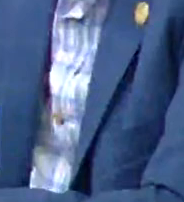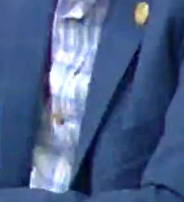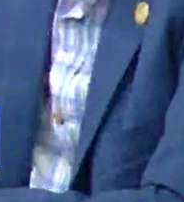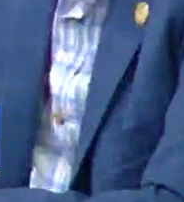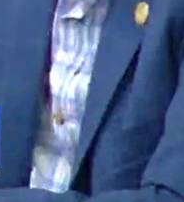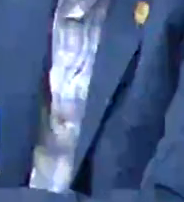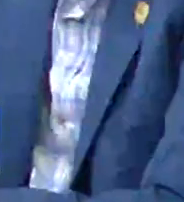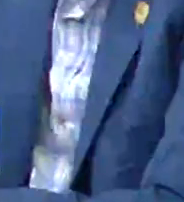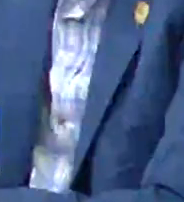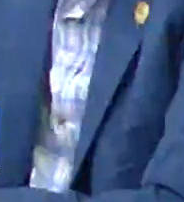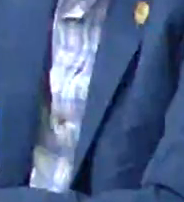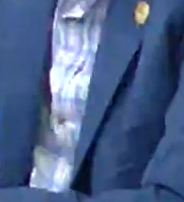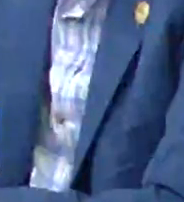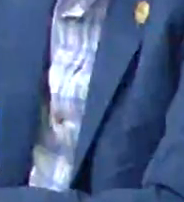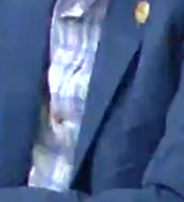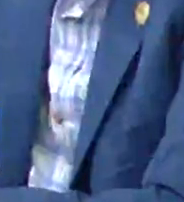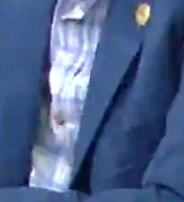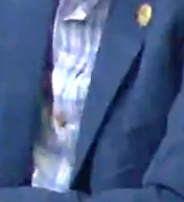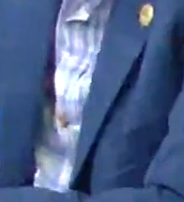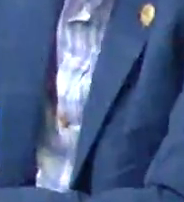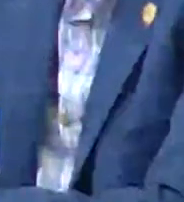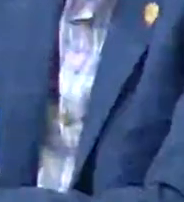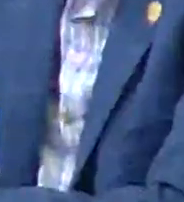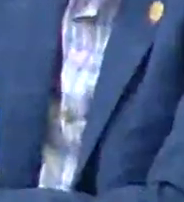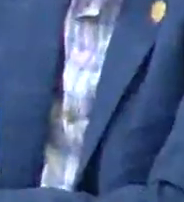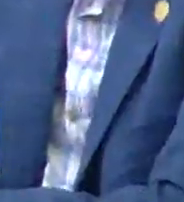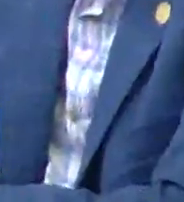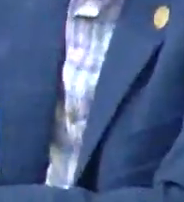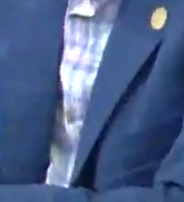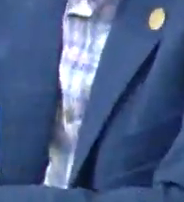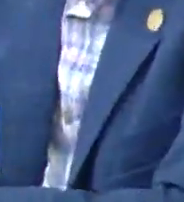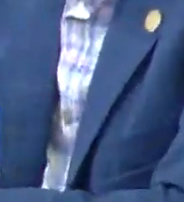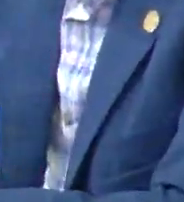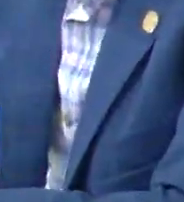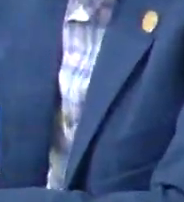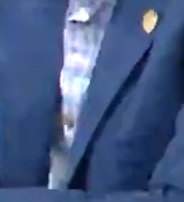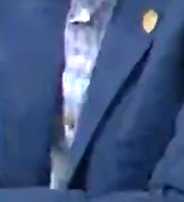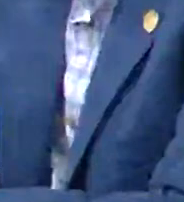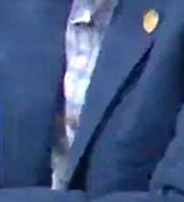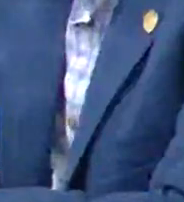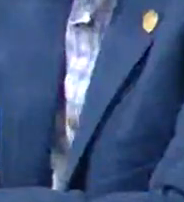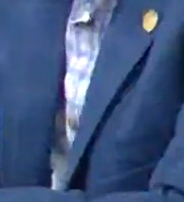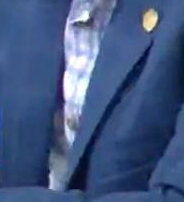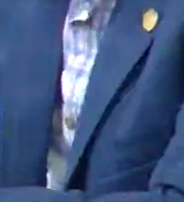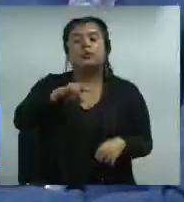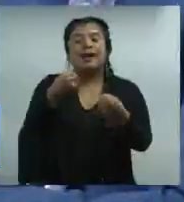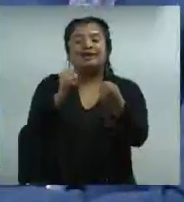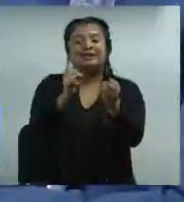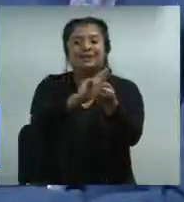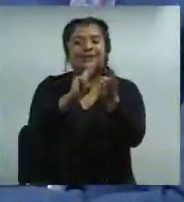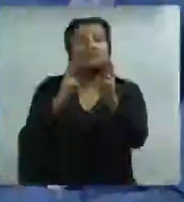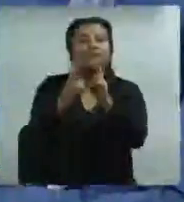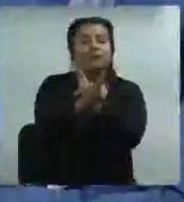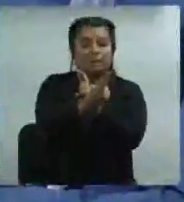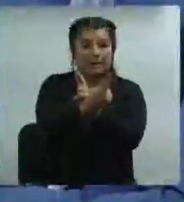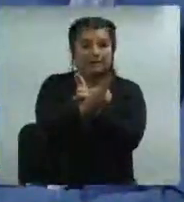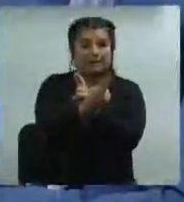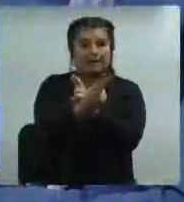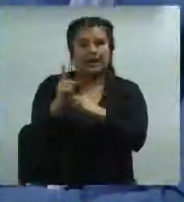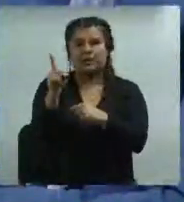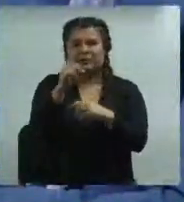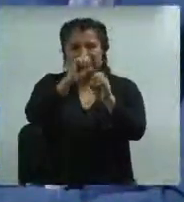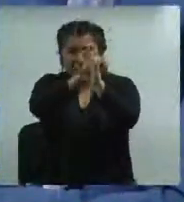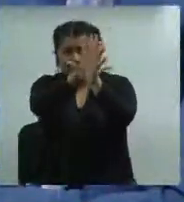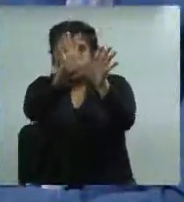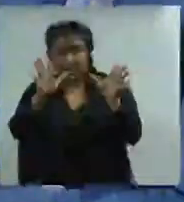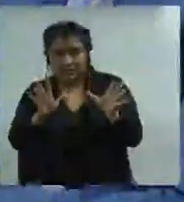también somos de la idea que no podemos correr riesgo de poder hacer reformas que no estén bien claras